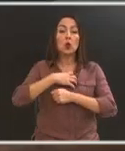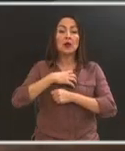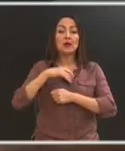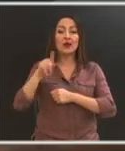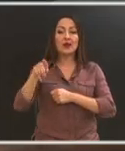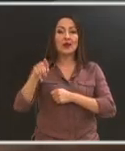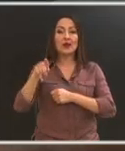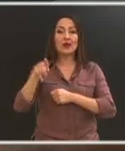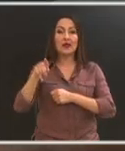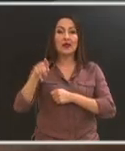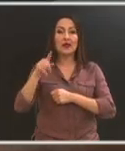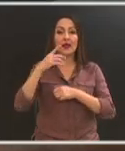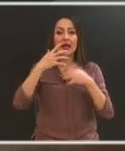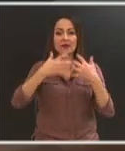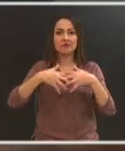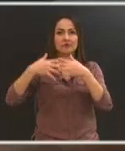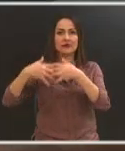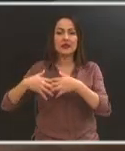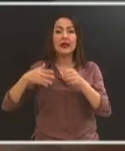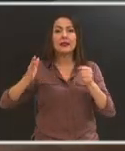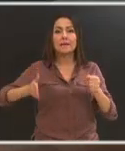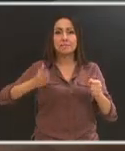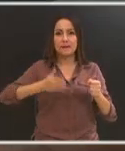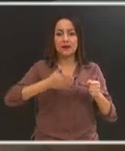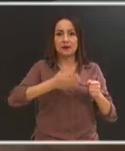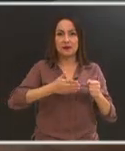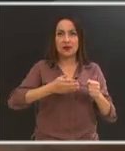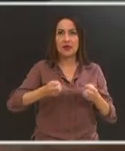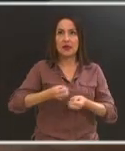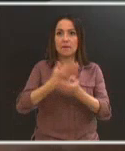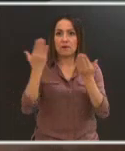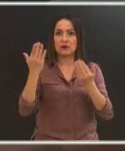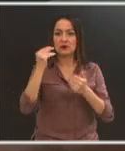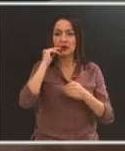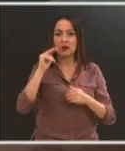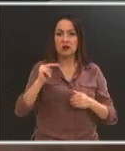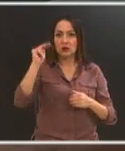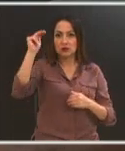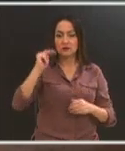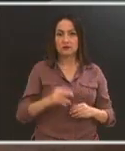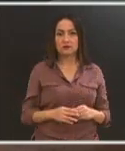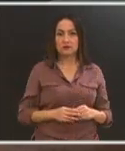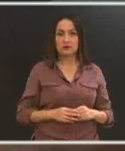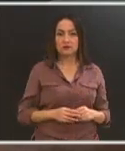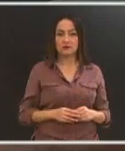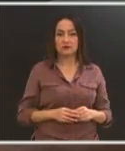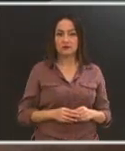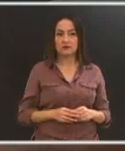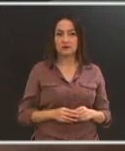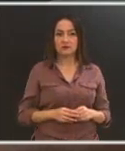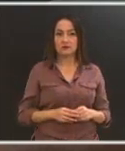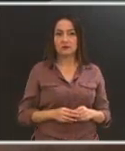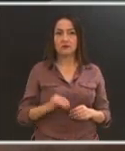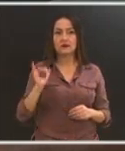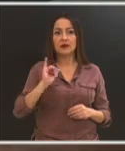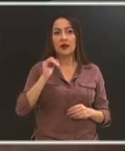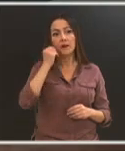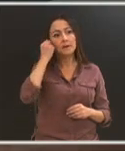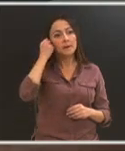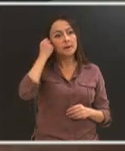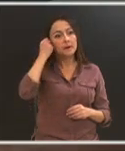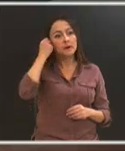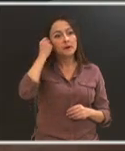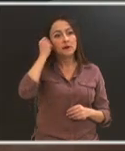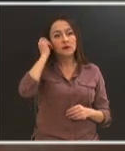dos compañías exportadoras de piña, exportaciones del norte, y como tal también se está deteniendo, y parte